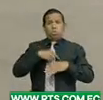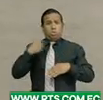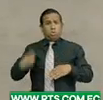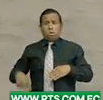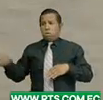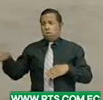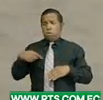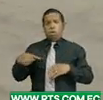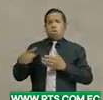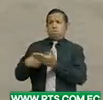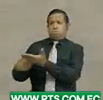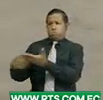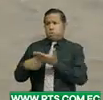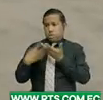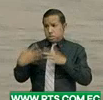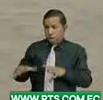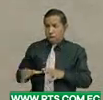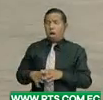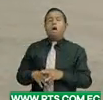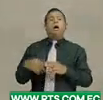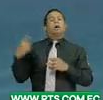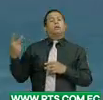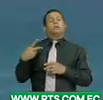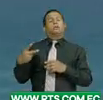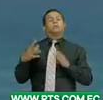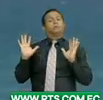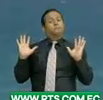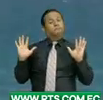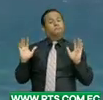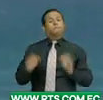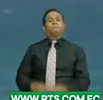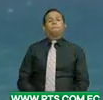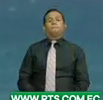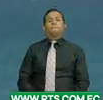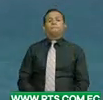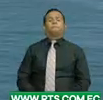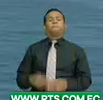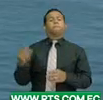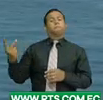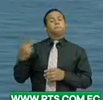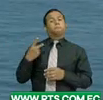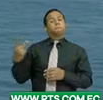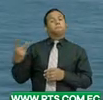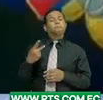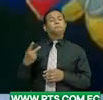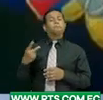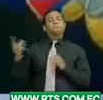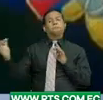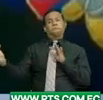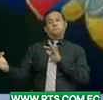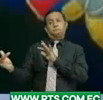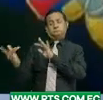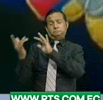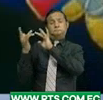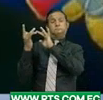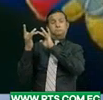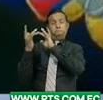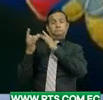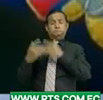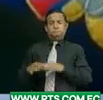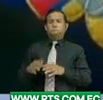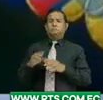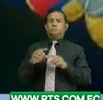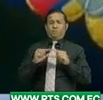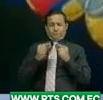Ordenación Pesquera en el Pacífico Sur, OROPC. Habrá un encuentro por primera ocasión con esta delegación